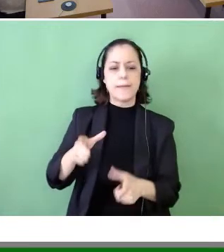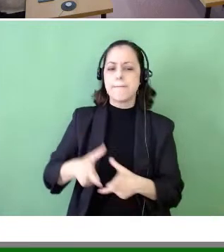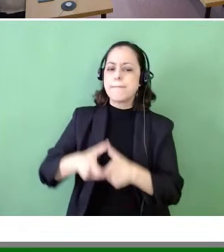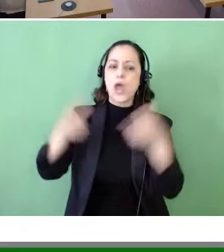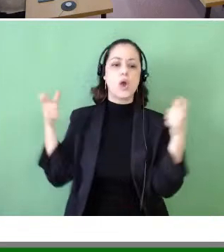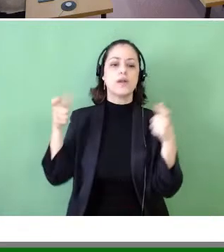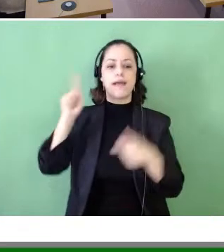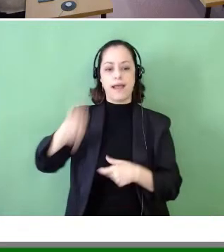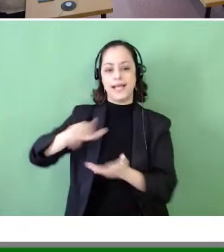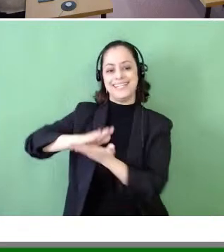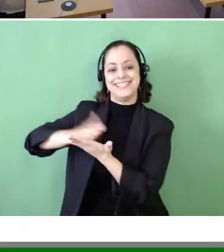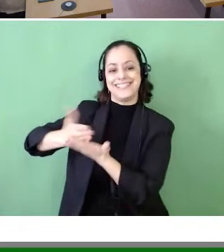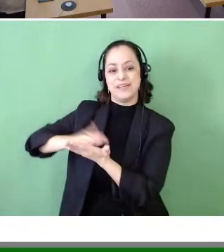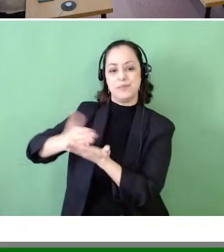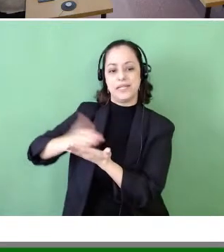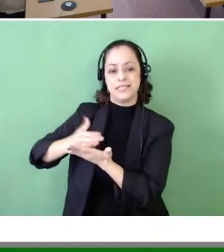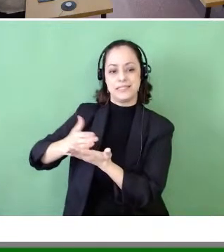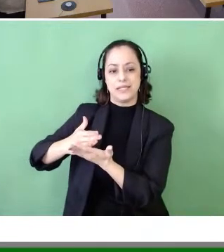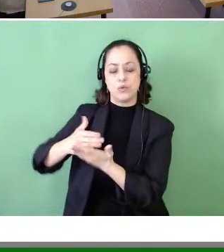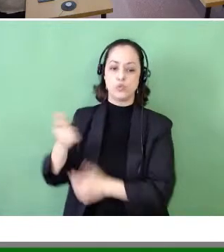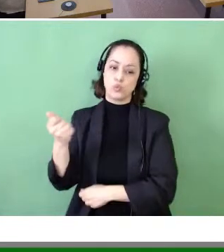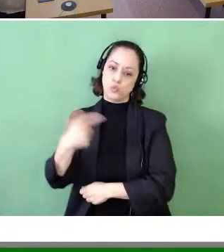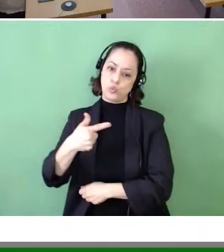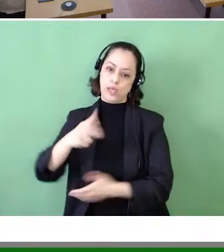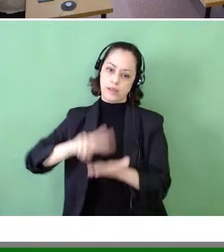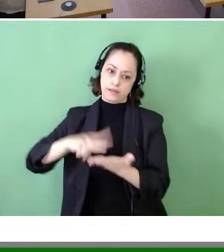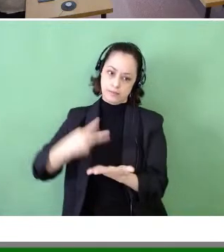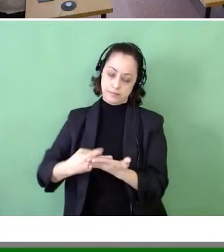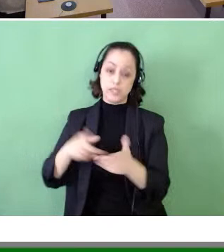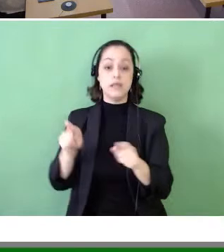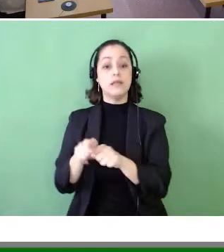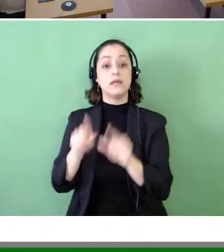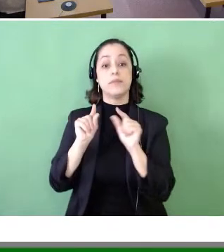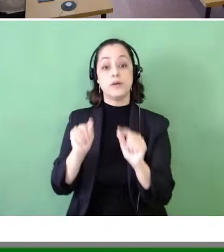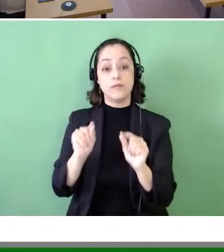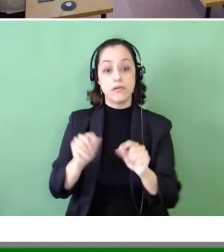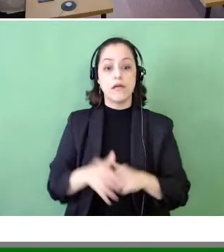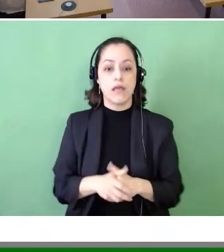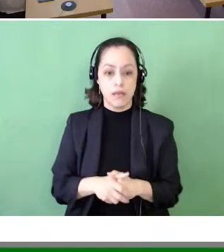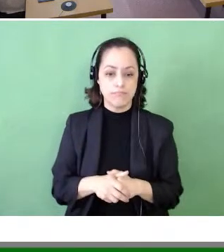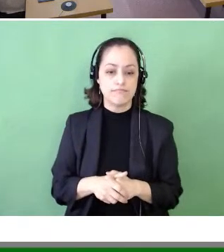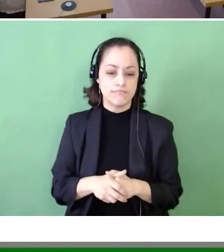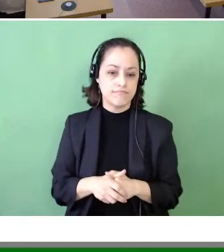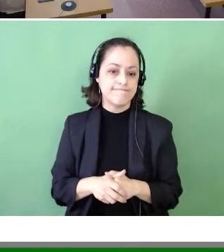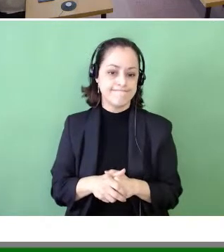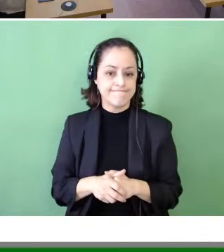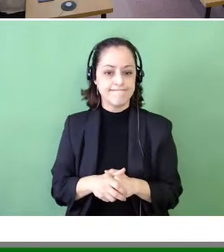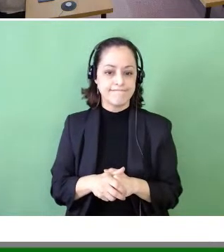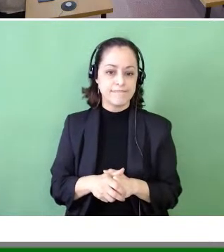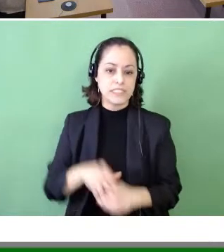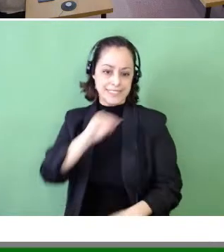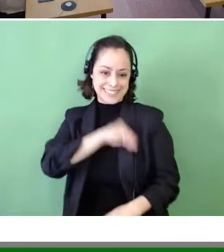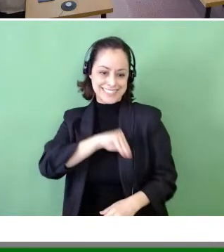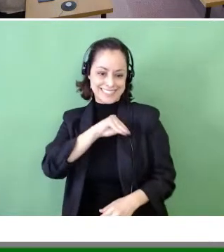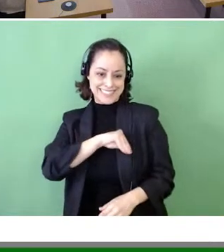interpretación y no de traducción, y investigamos también el saldo, ¿cómo se llama?